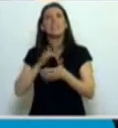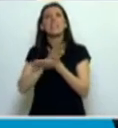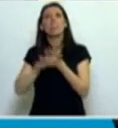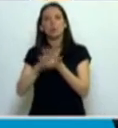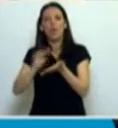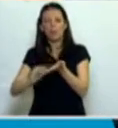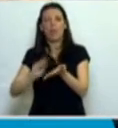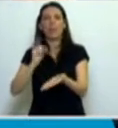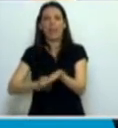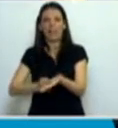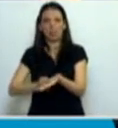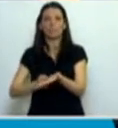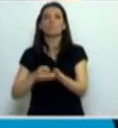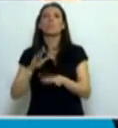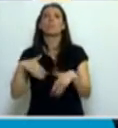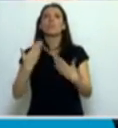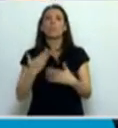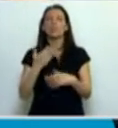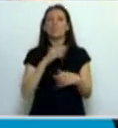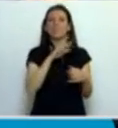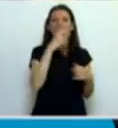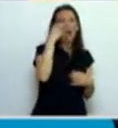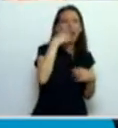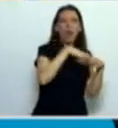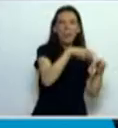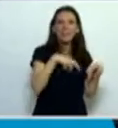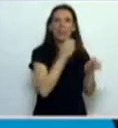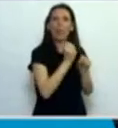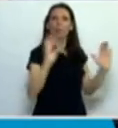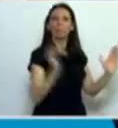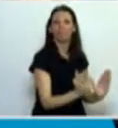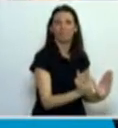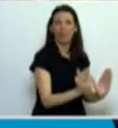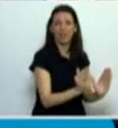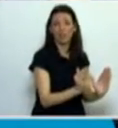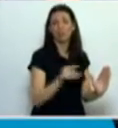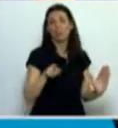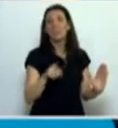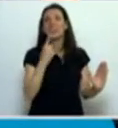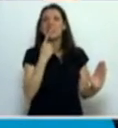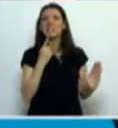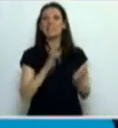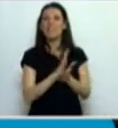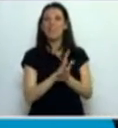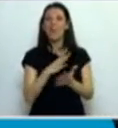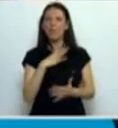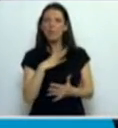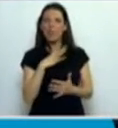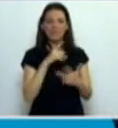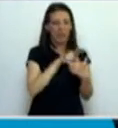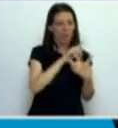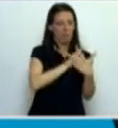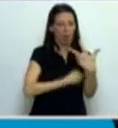administrativas. El disminuido rol del Congreso pone en jaque el principio republicano de control entre los poderes.